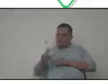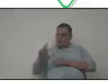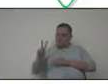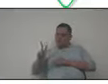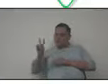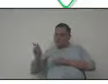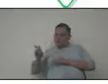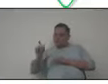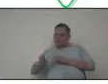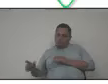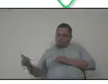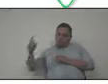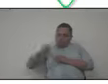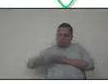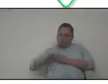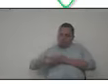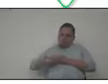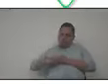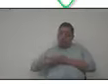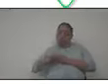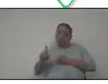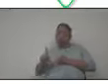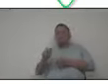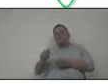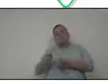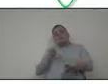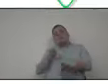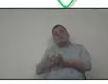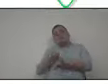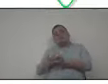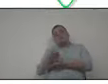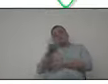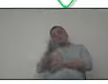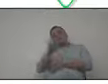157.627 habitantes. El contributivo el 12%.